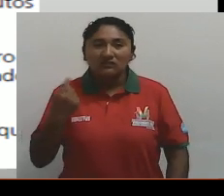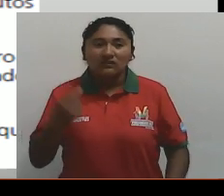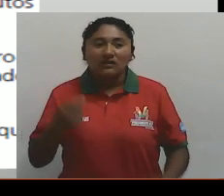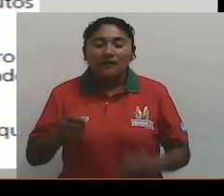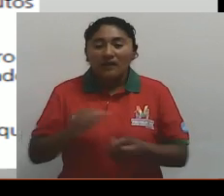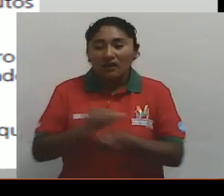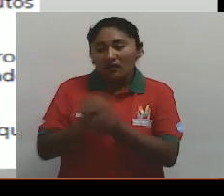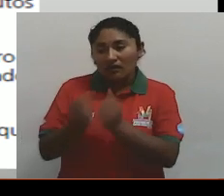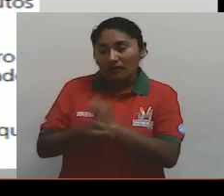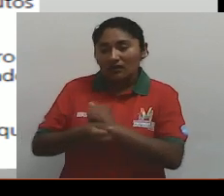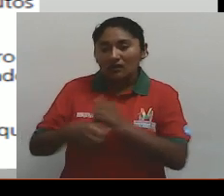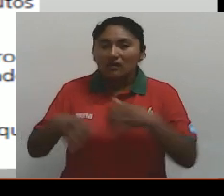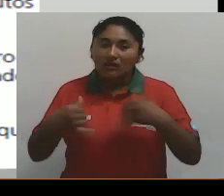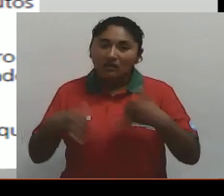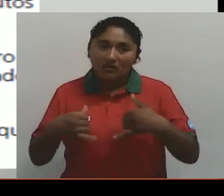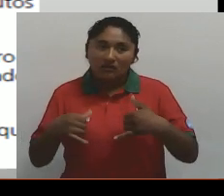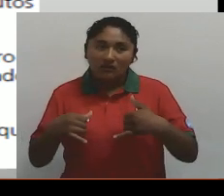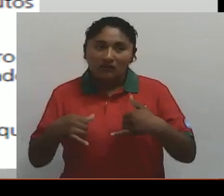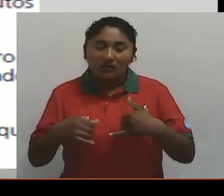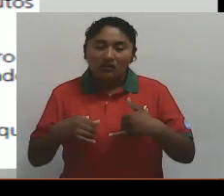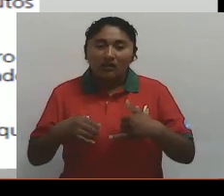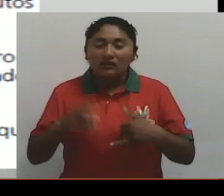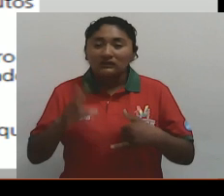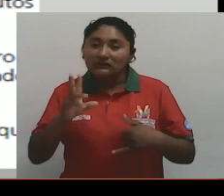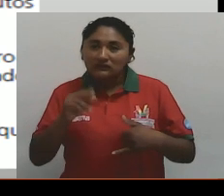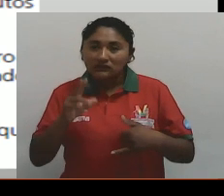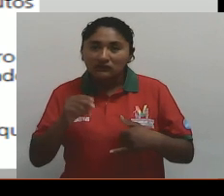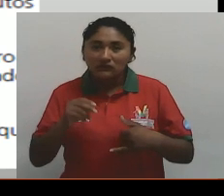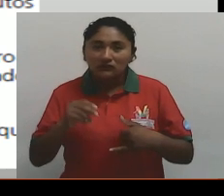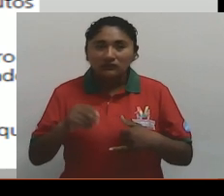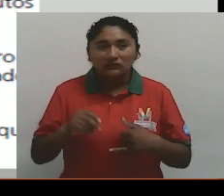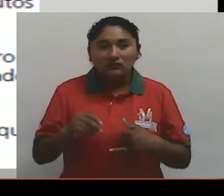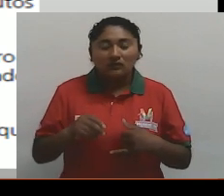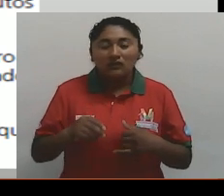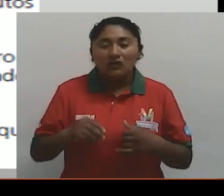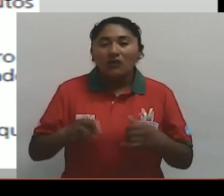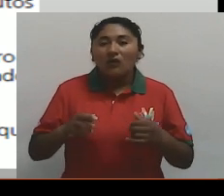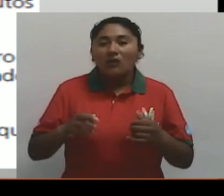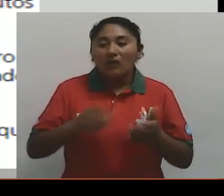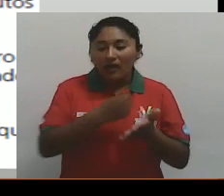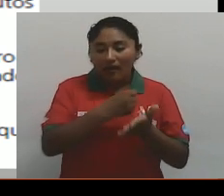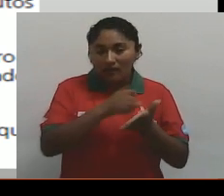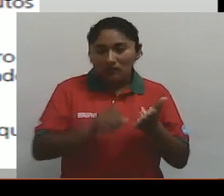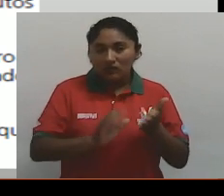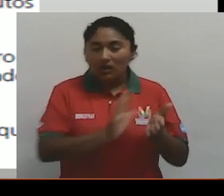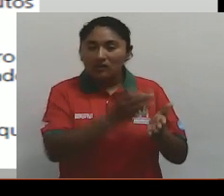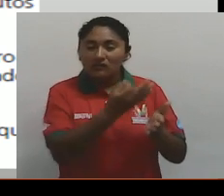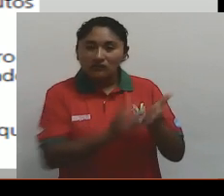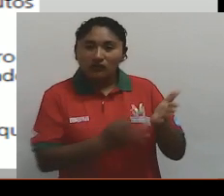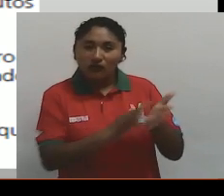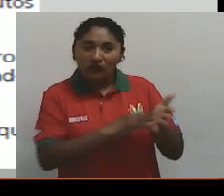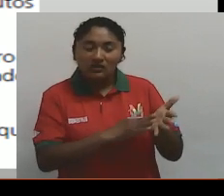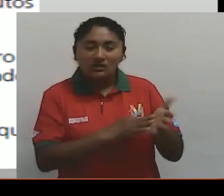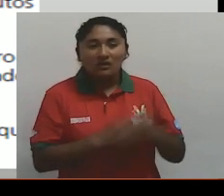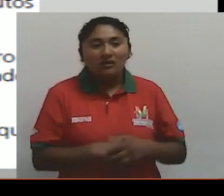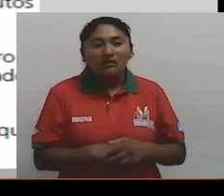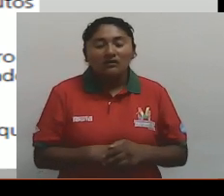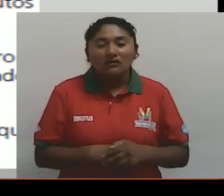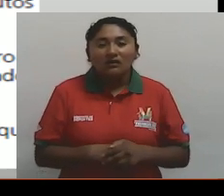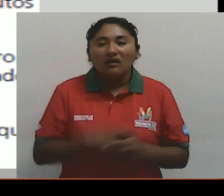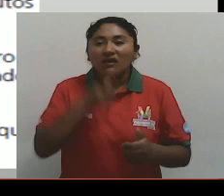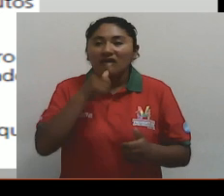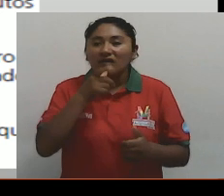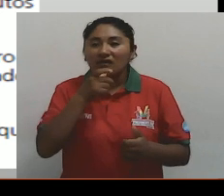haga el ademán de la sustitución. No, simplemente se registra, el entrenador hace la señal